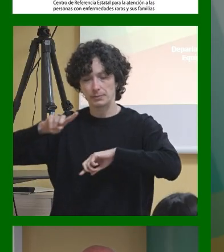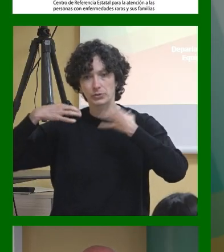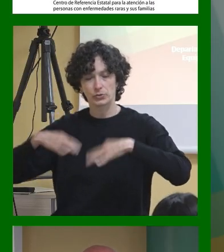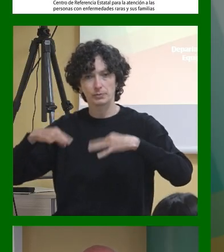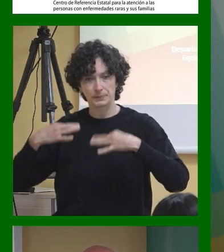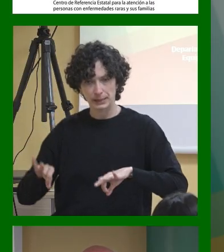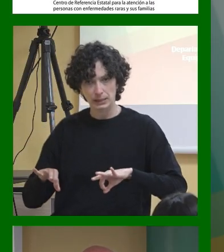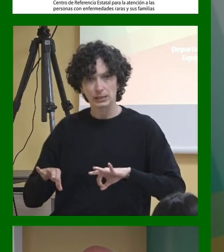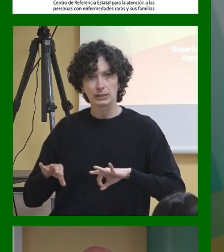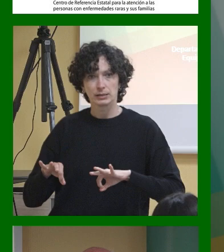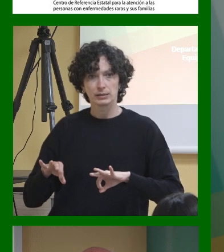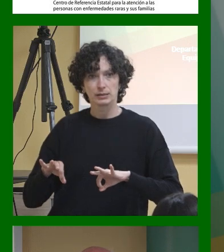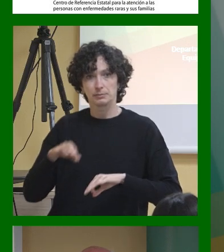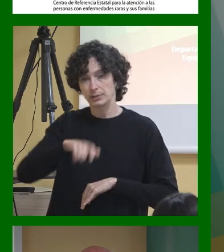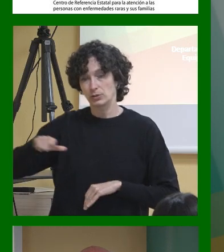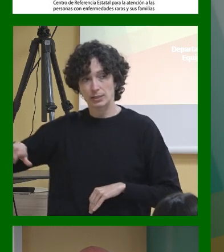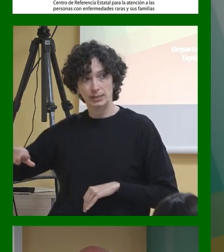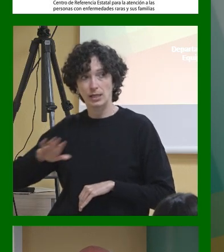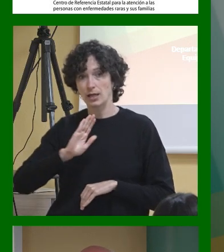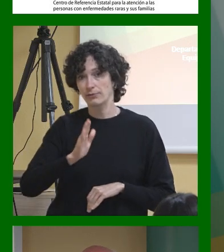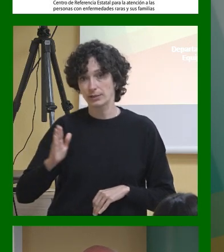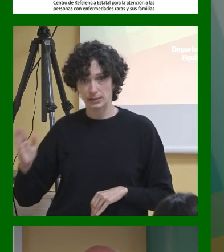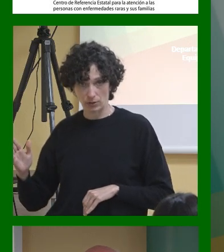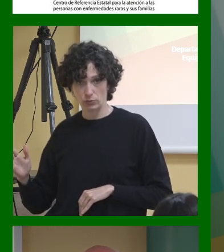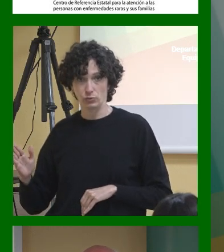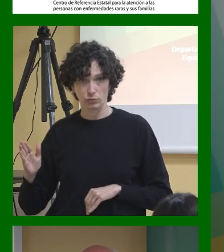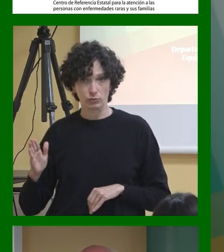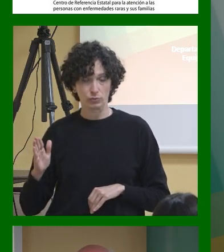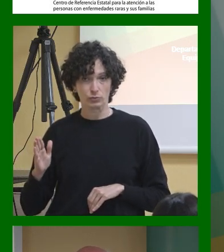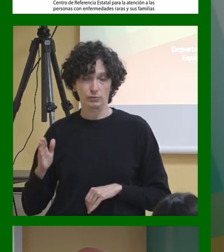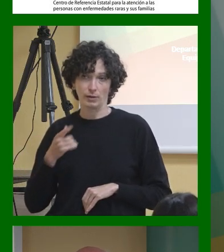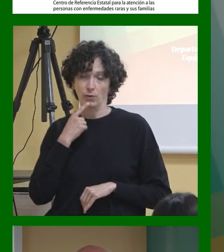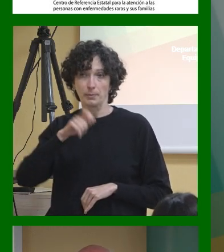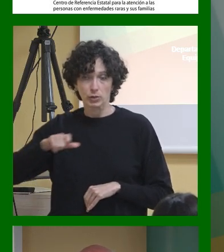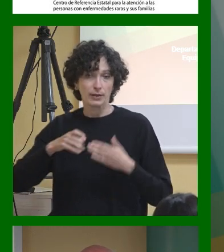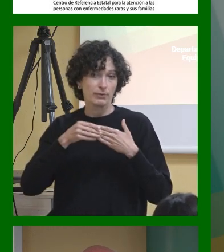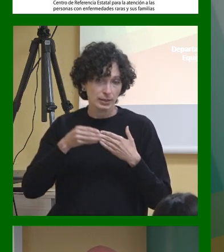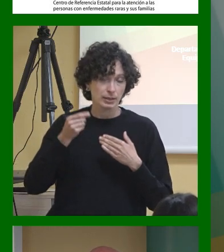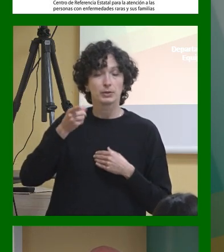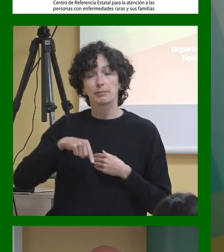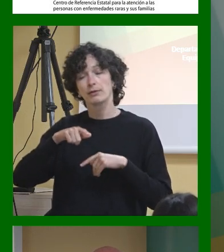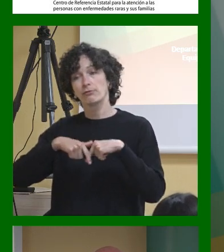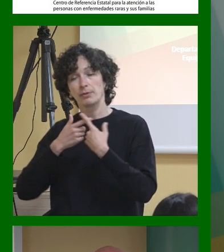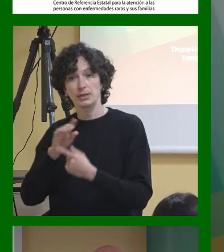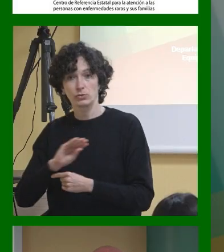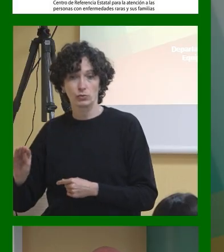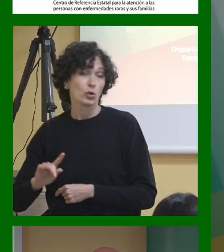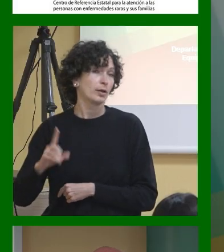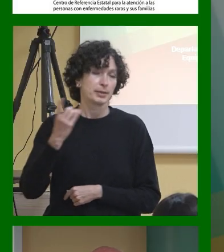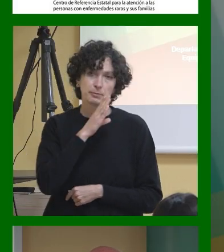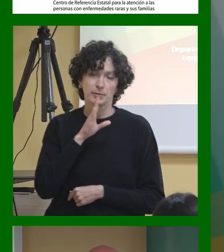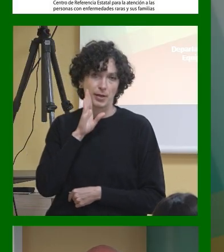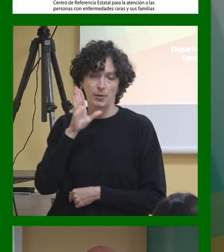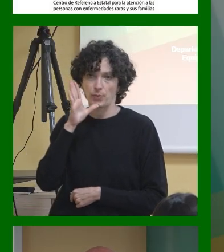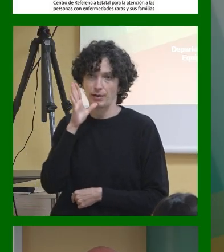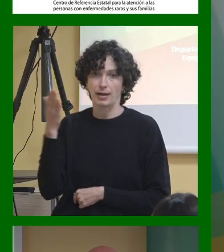presentan los afectados. Principalmente me refiero a pacientes, pero también a sus familiares, principalmente madres, porque lo ha